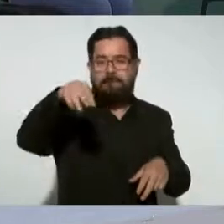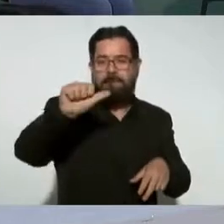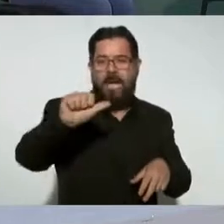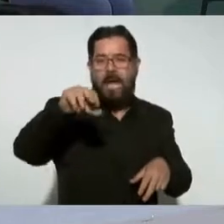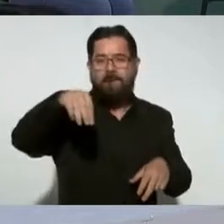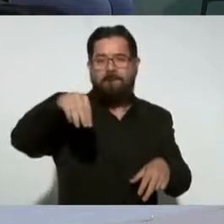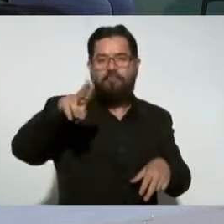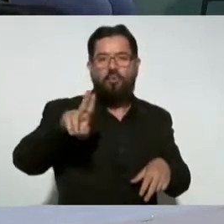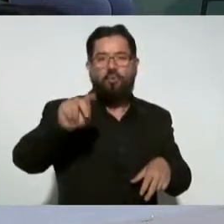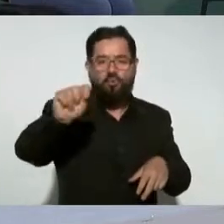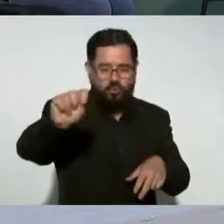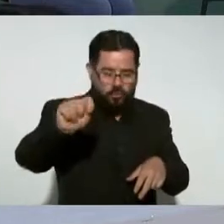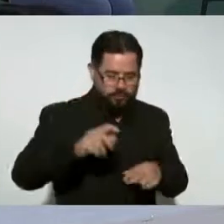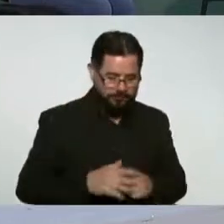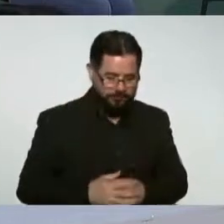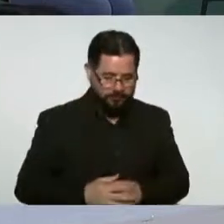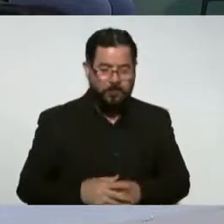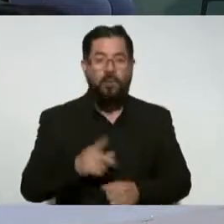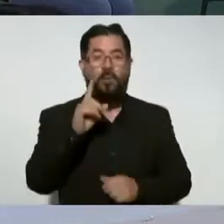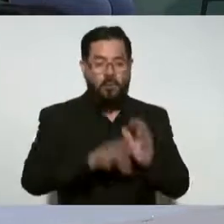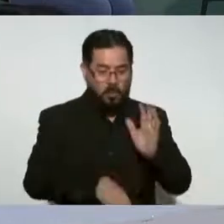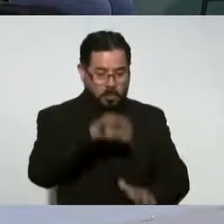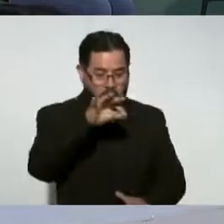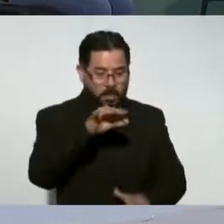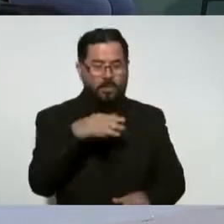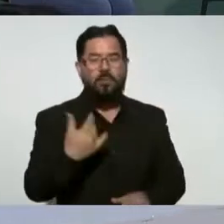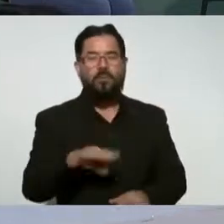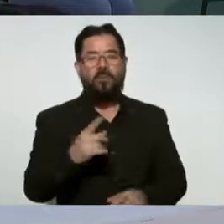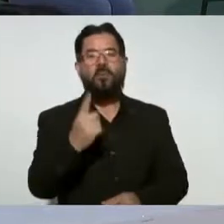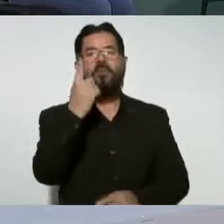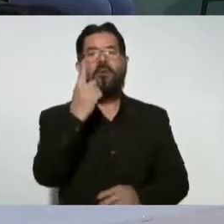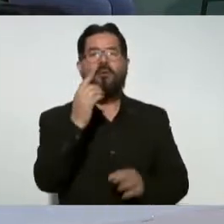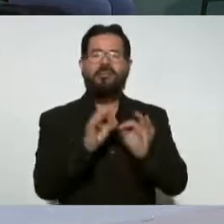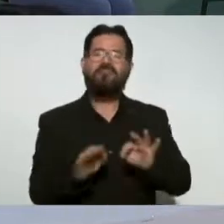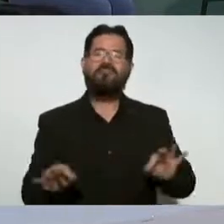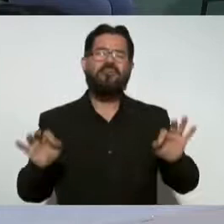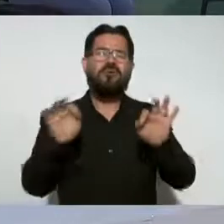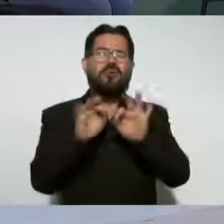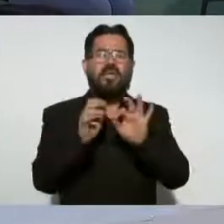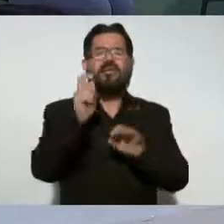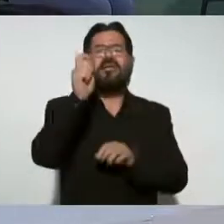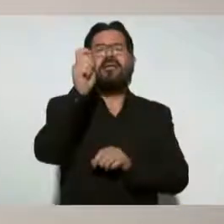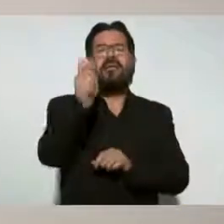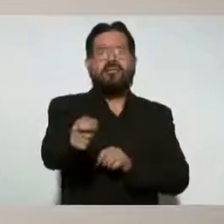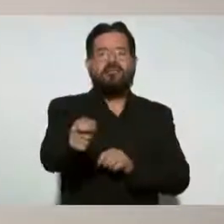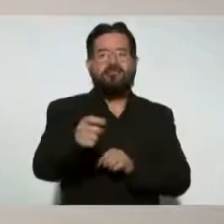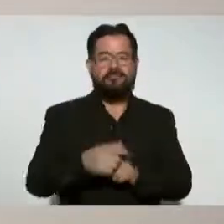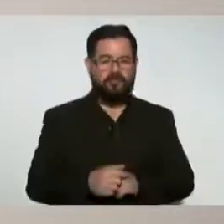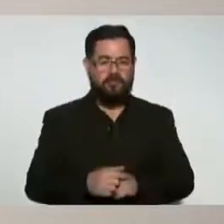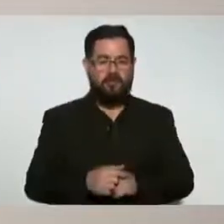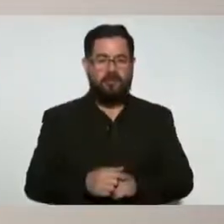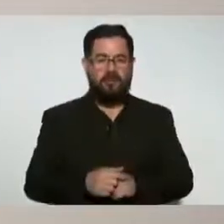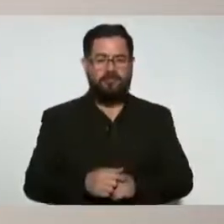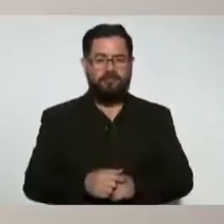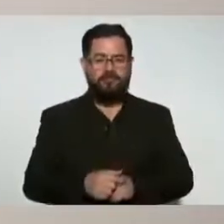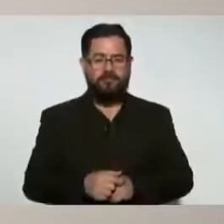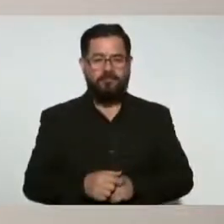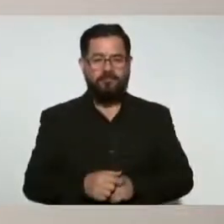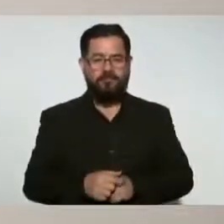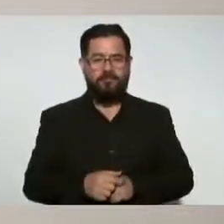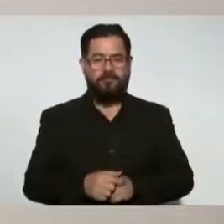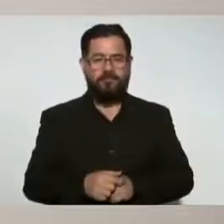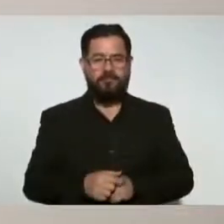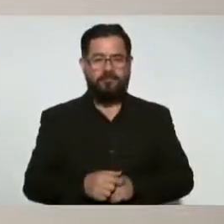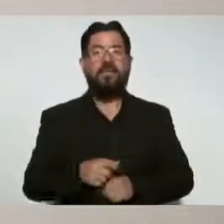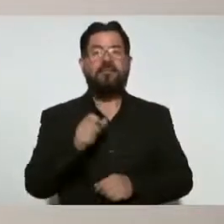Y lo más importante del día de hoy es que inauguramos